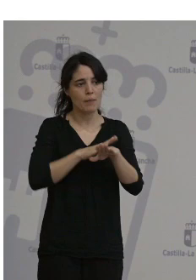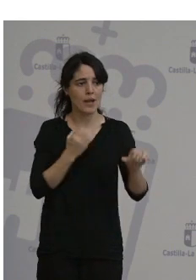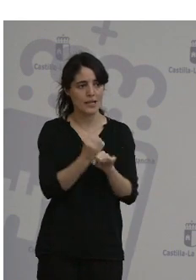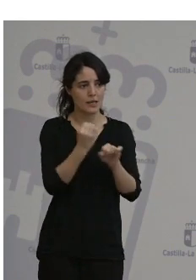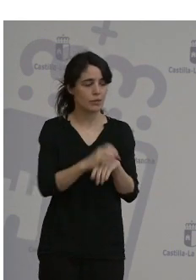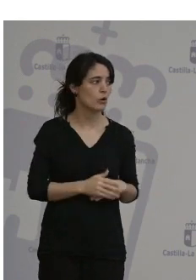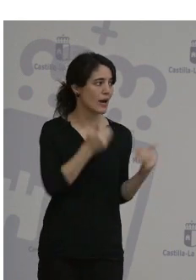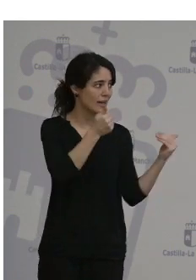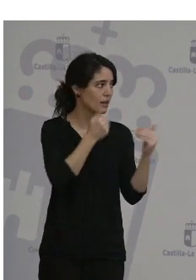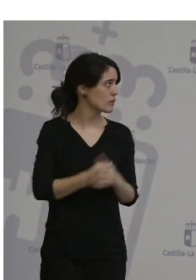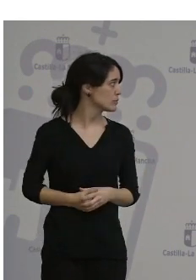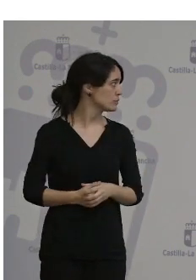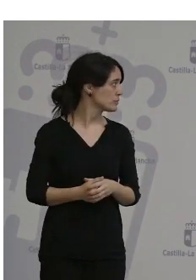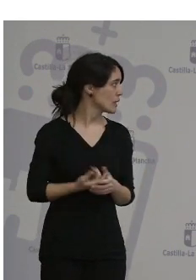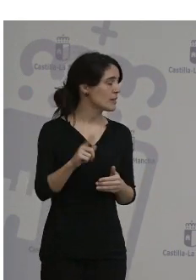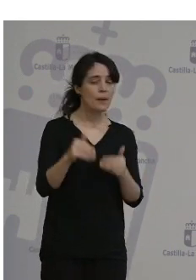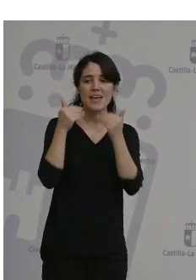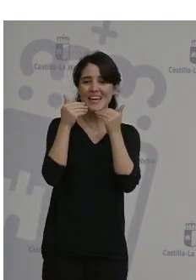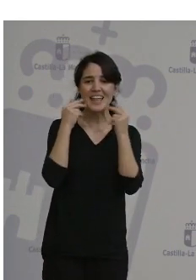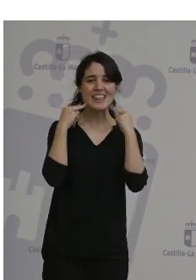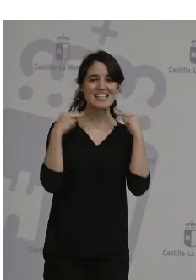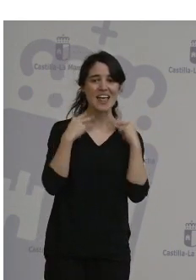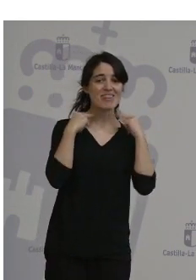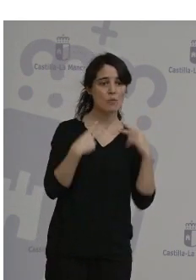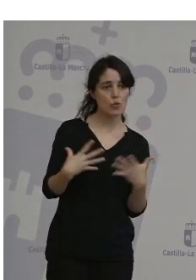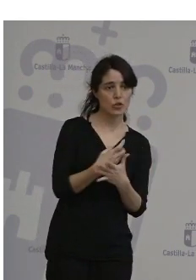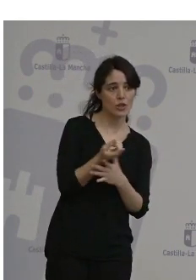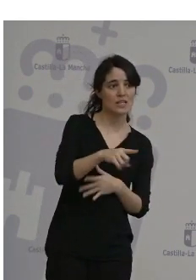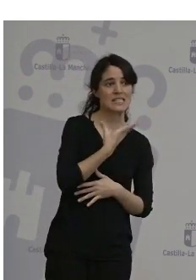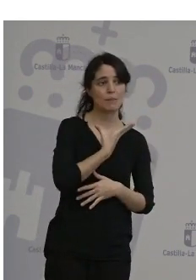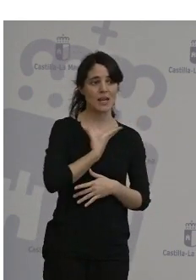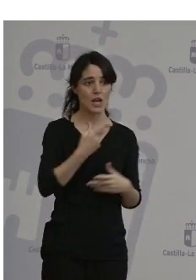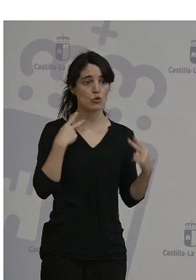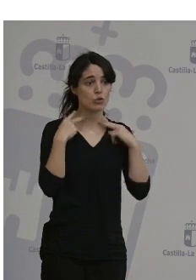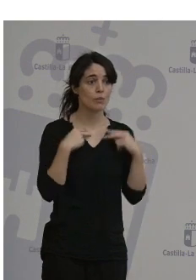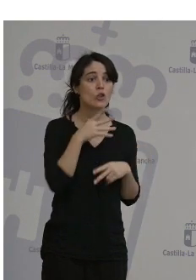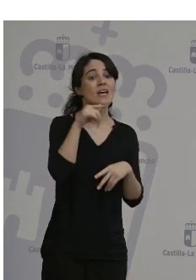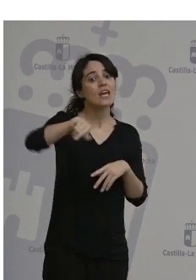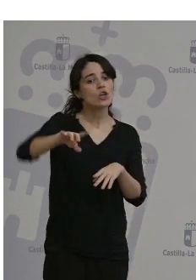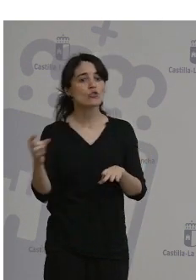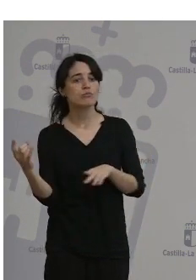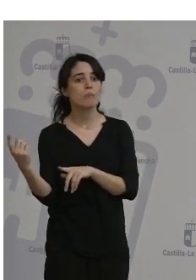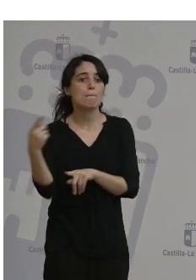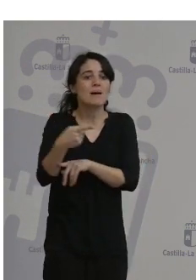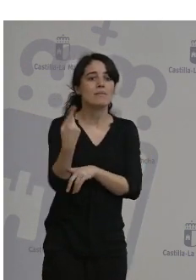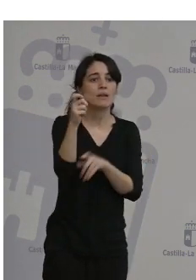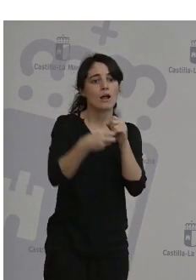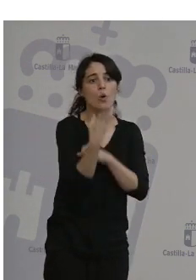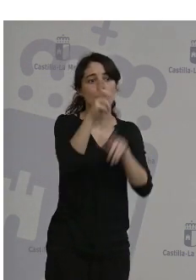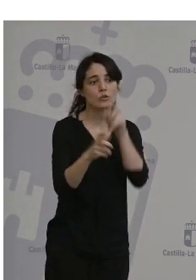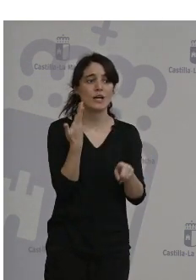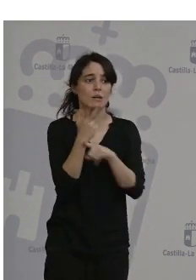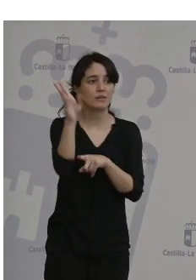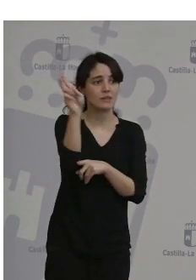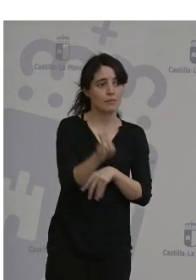Y también gracias a las diputaciones y ayuntamientos que han mandado algún representante para ver cómo hay que desarrollar